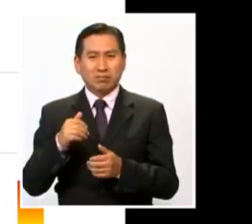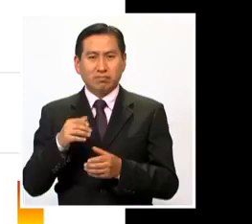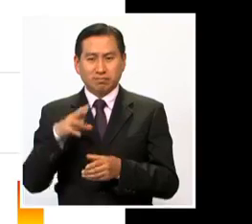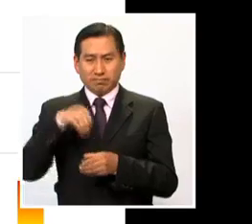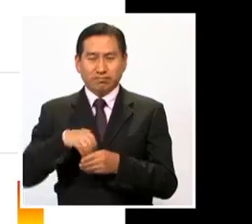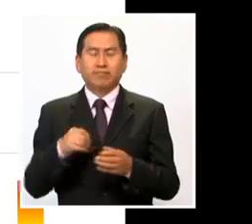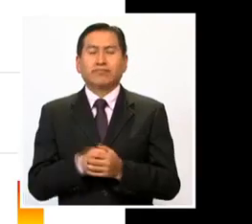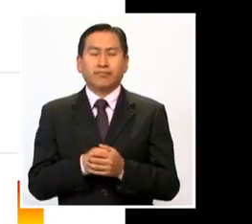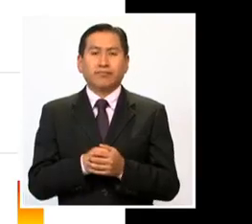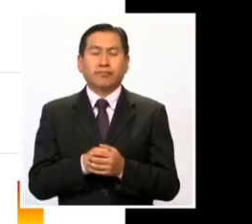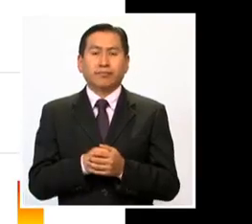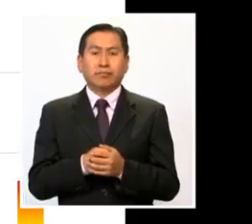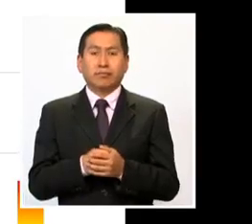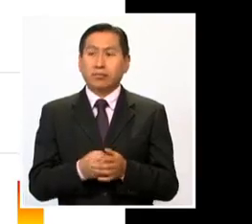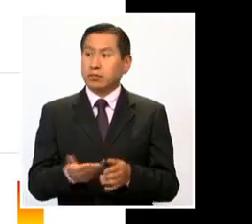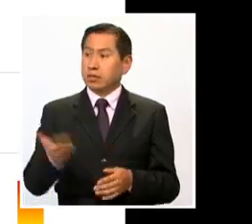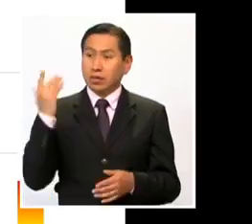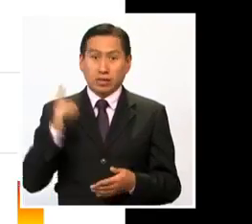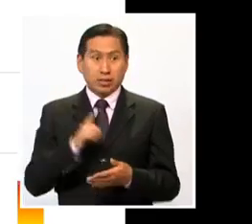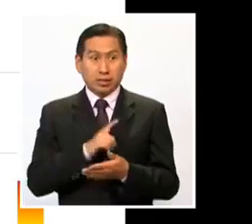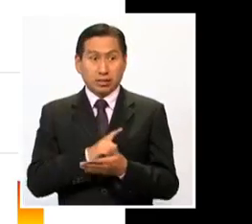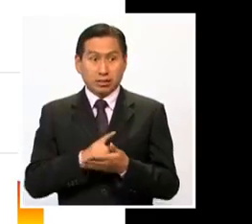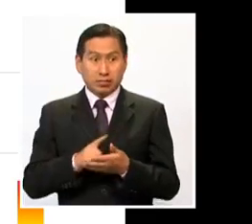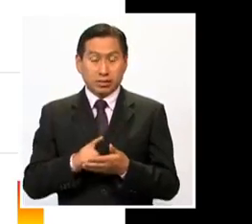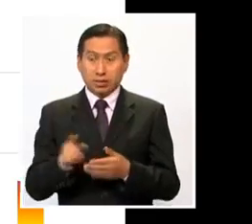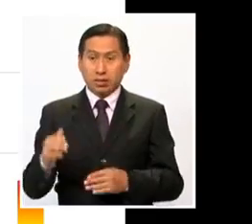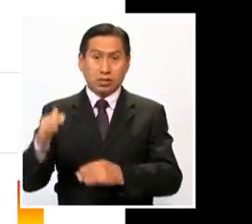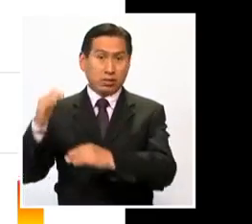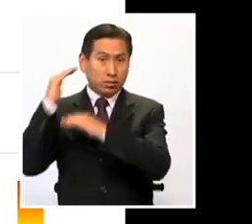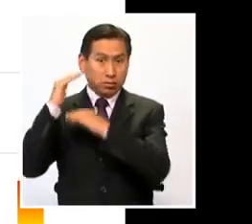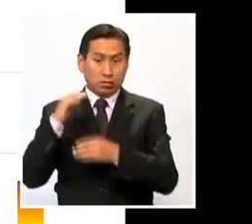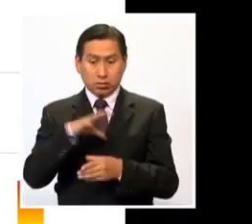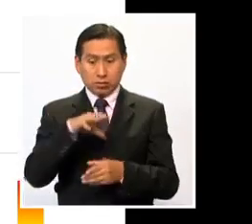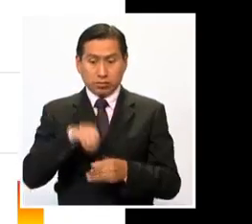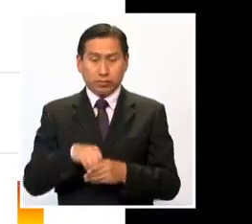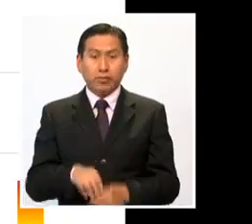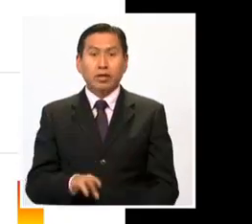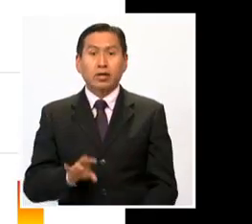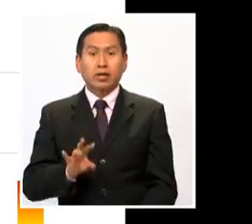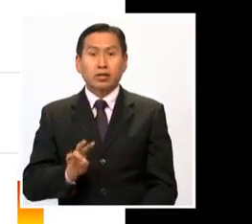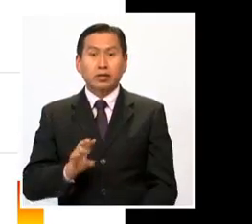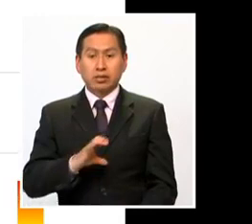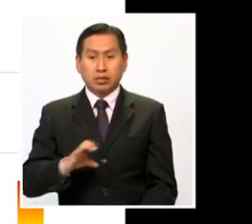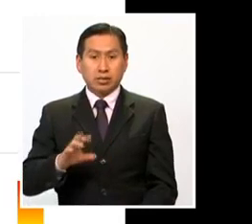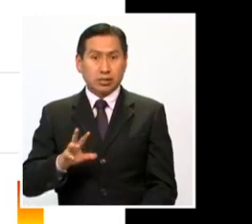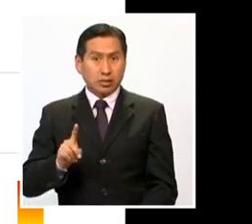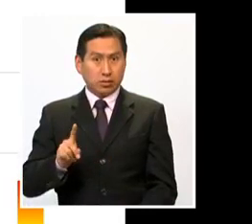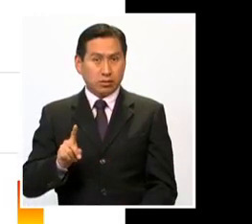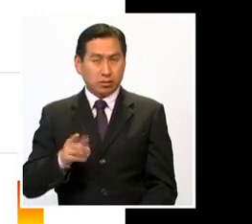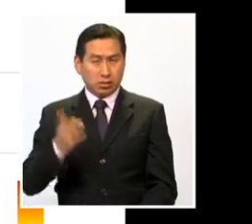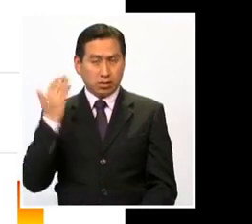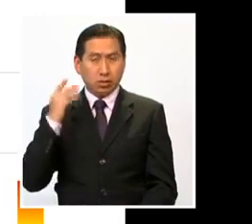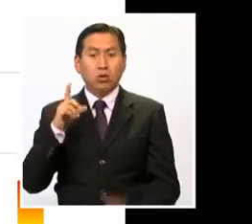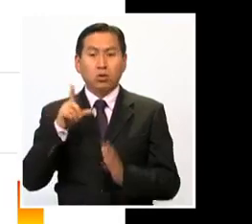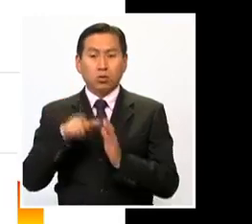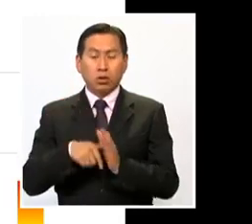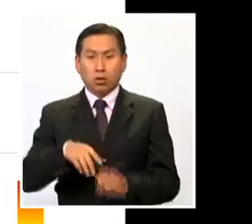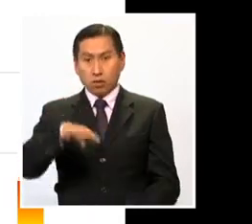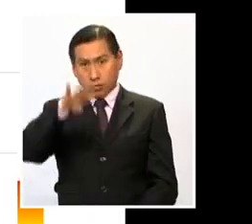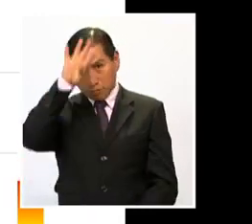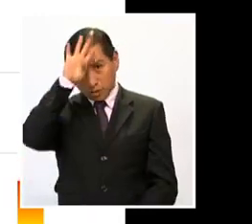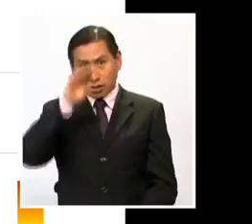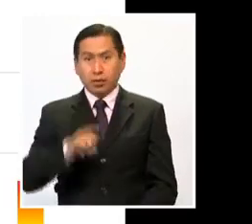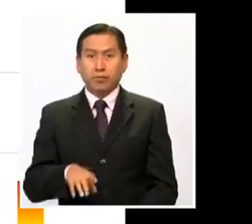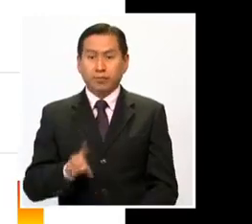durante la semana anterior santa cruz acumuló 731 casos seguido de beni